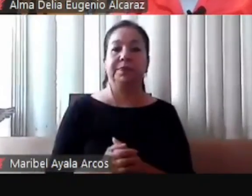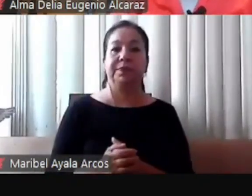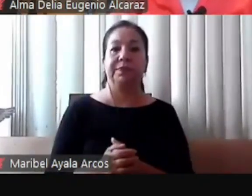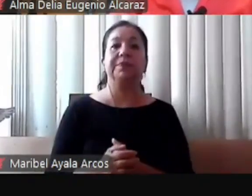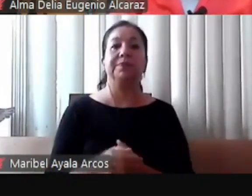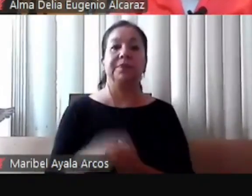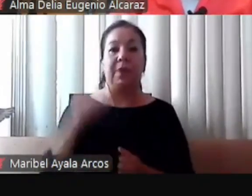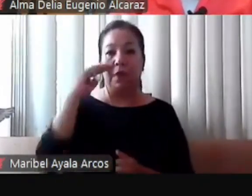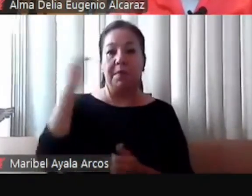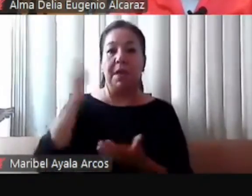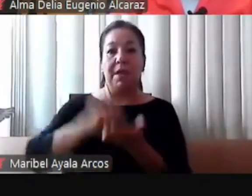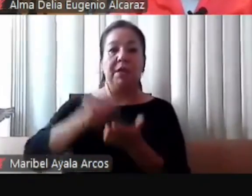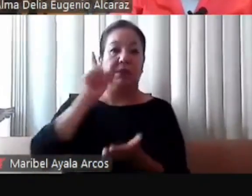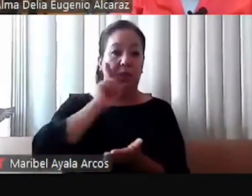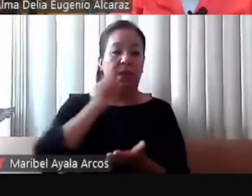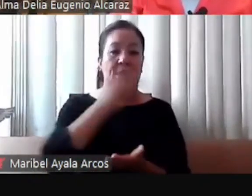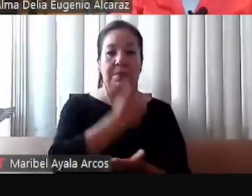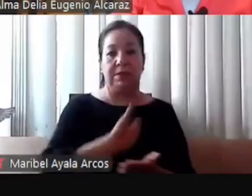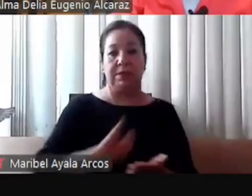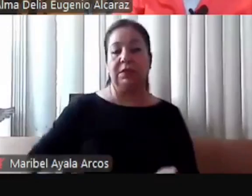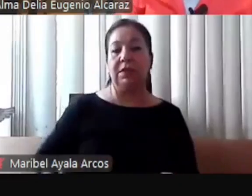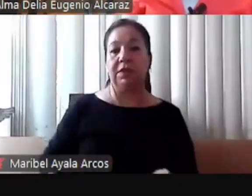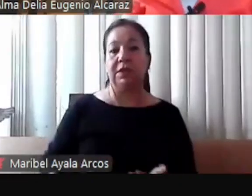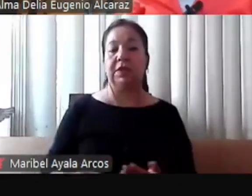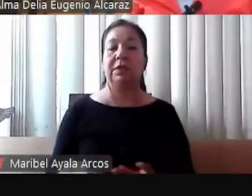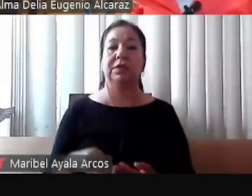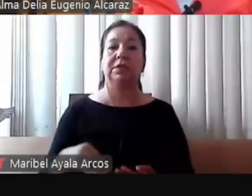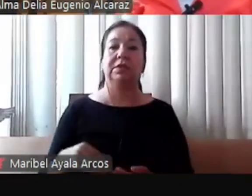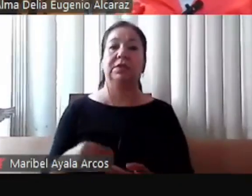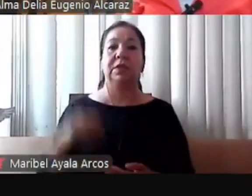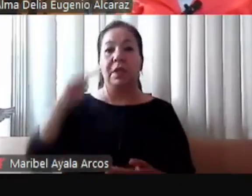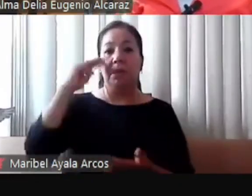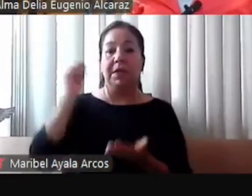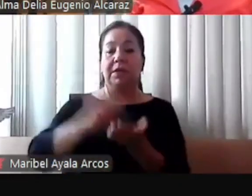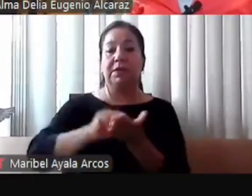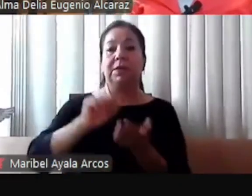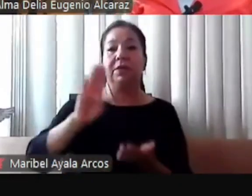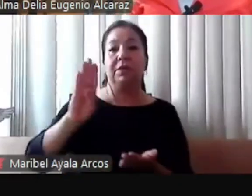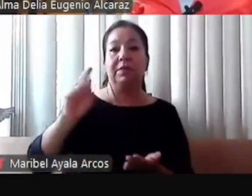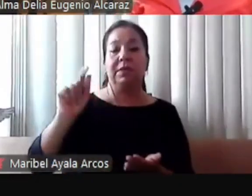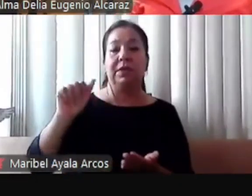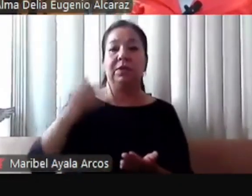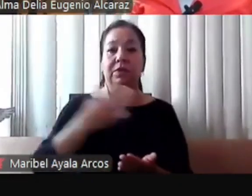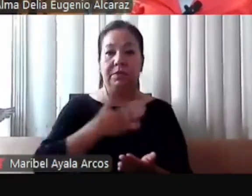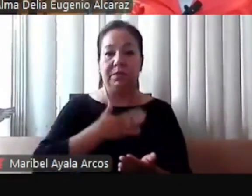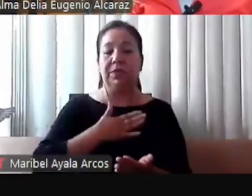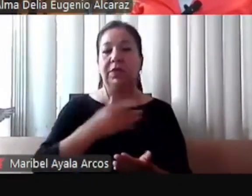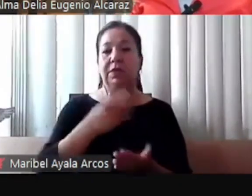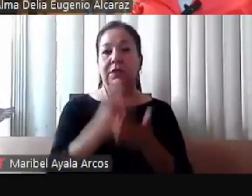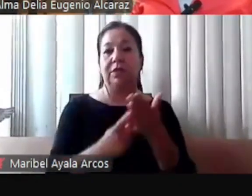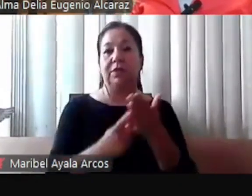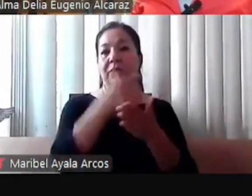magistrada presidenta, magistrado, ponente José Inés Betancur Salgado. Es mi proyecto.